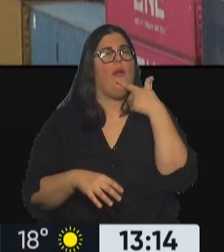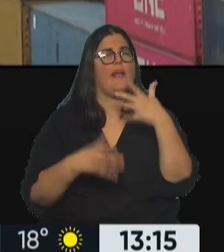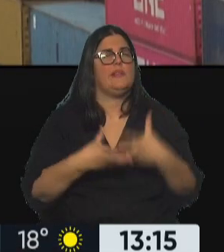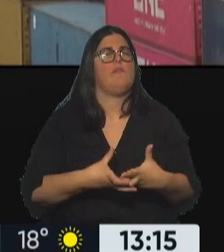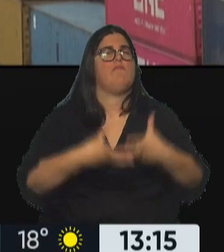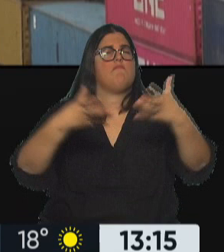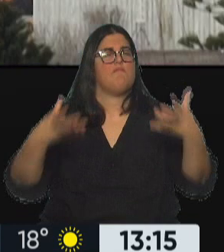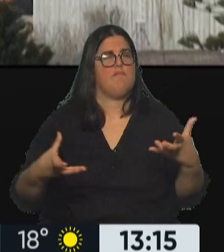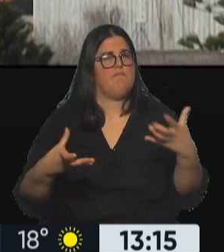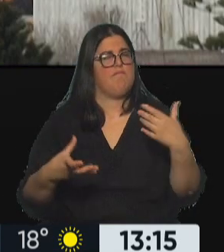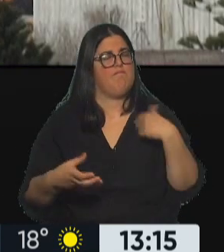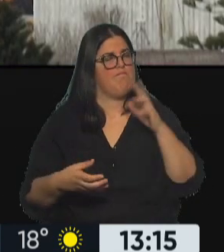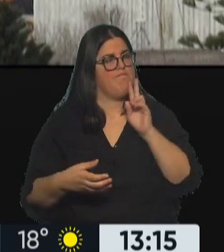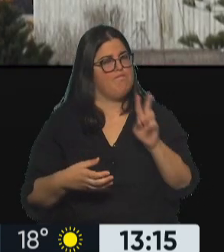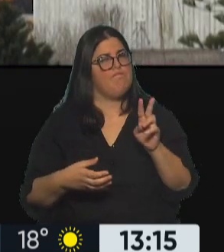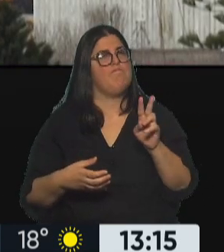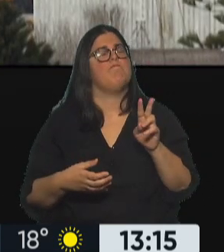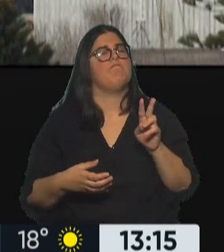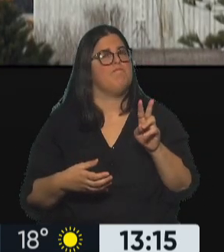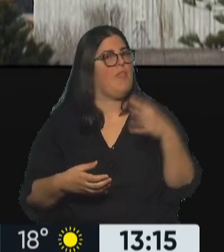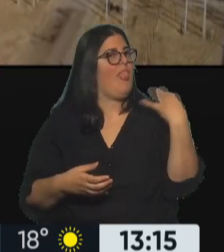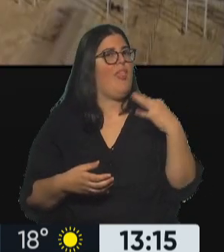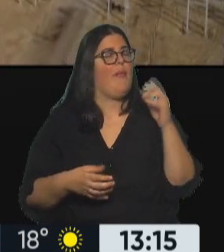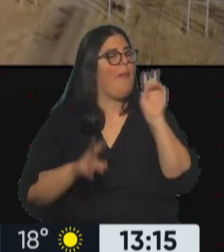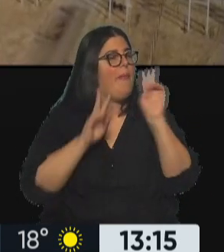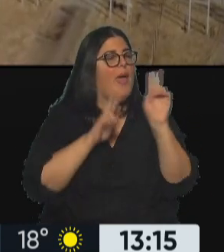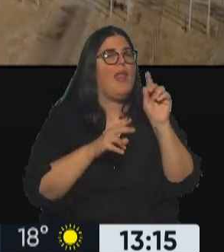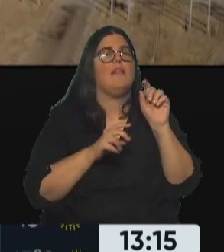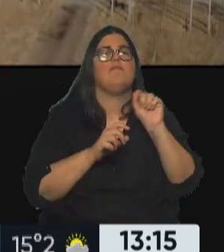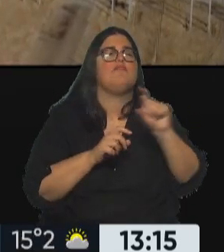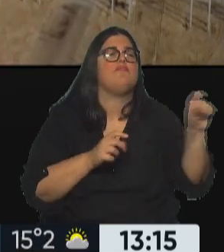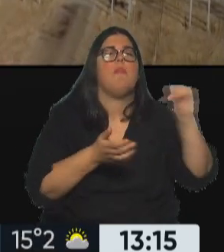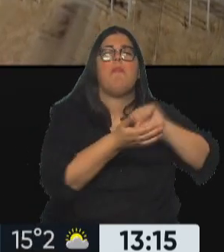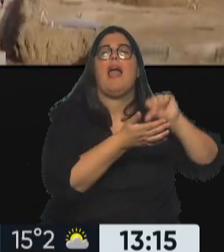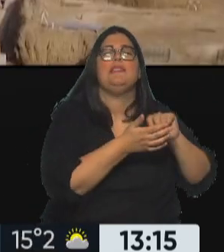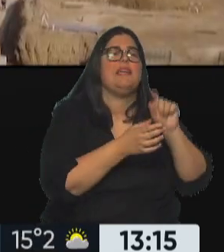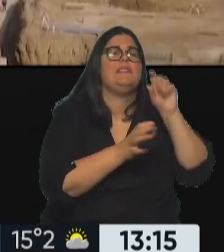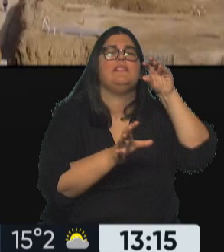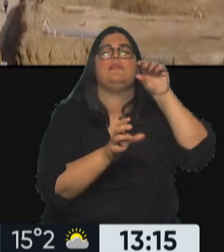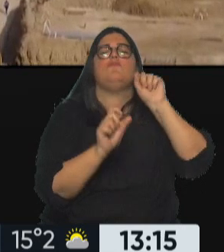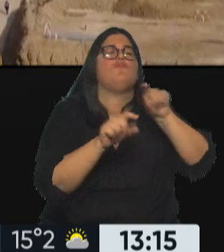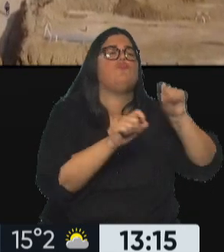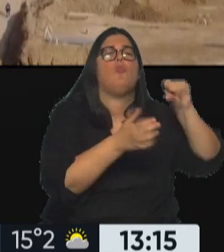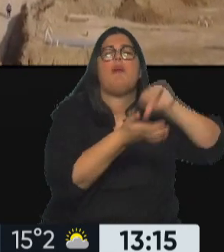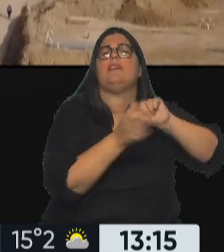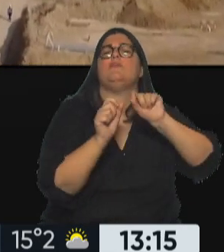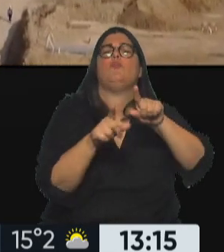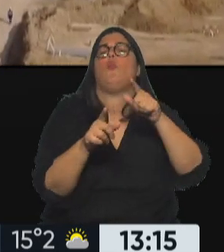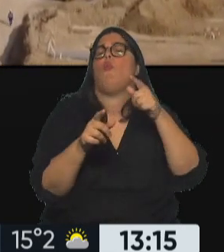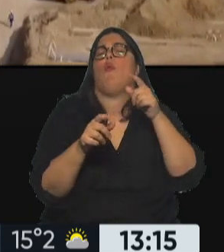ampliación en particular requieren hacer una mirada individual. Cada uno de los jugadores tiene su juego. Es decir, China tiene el